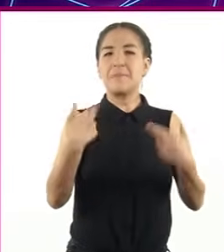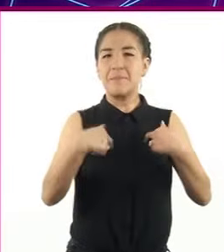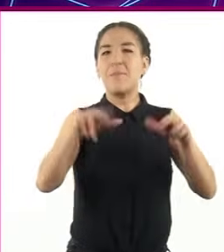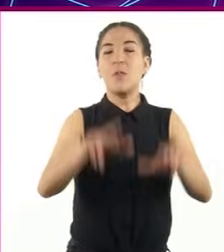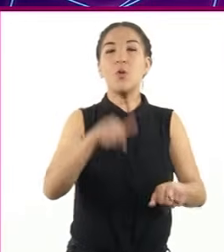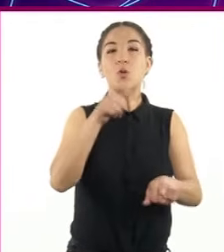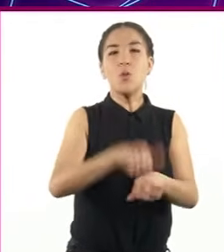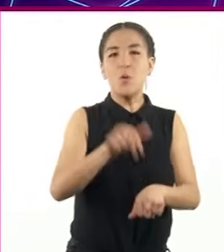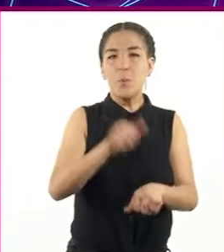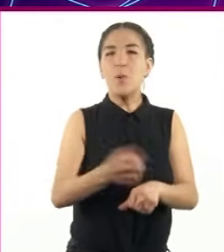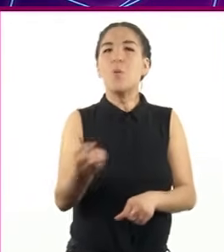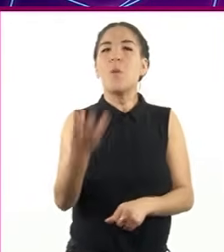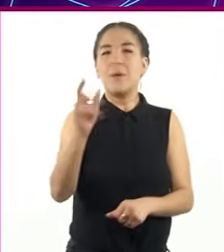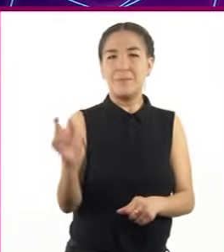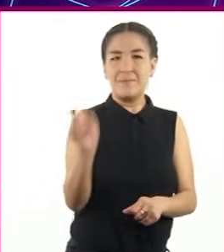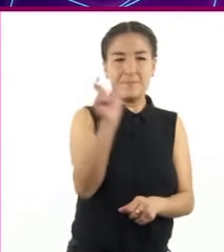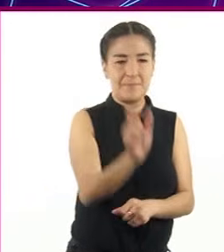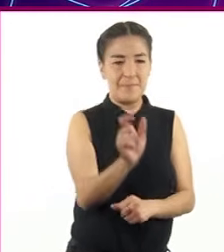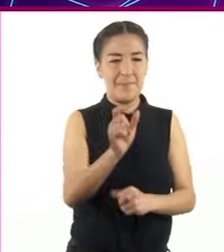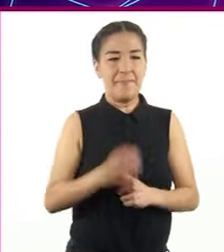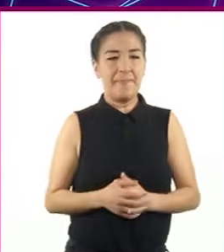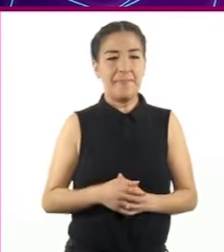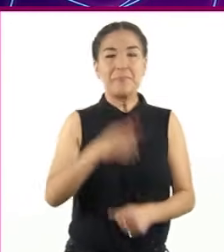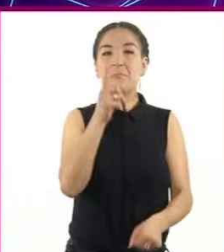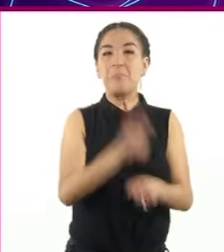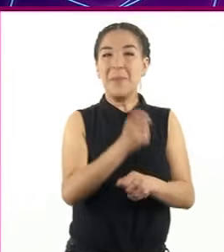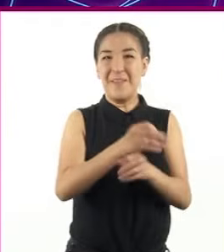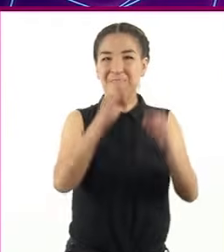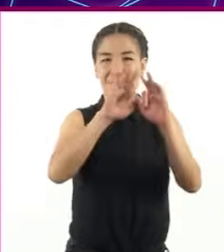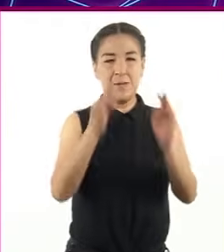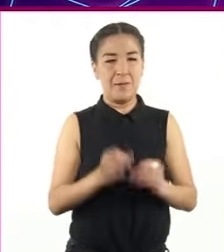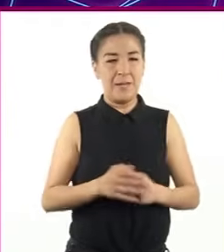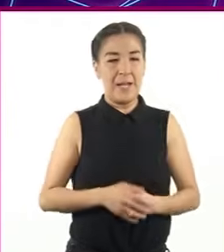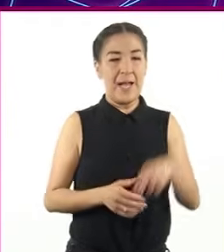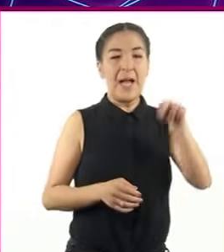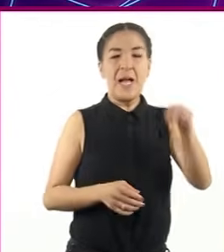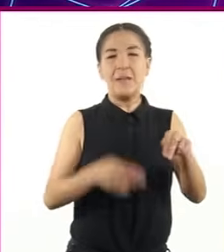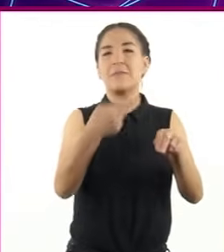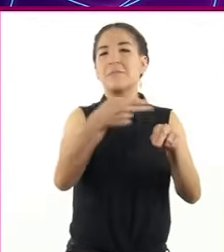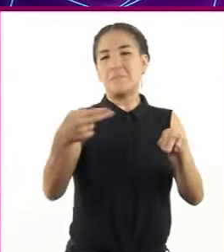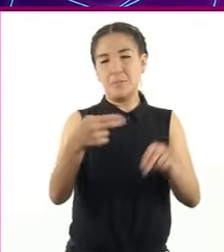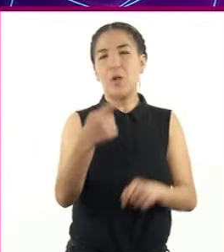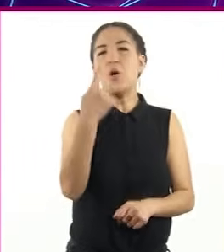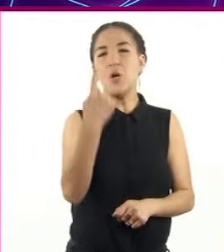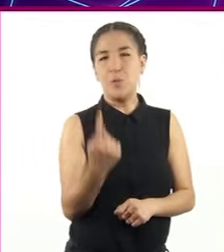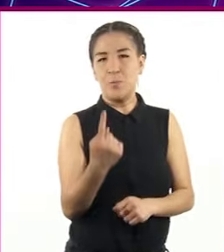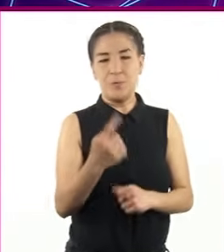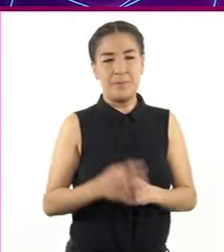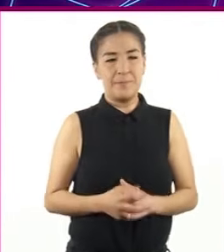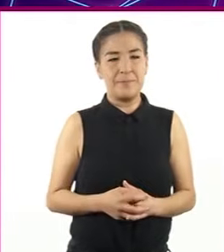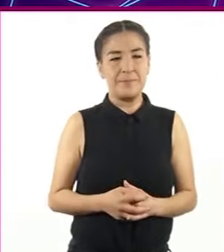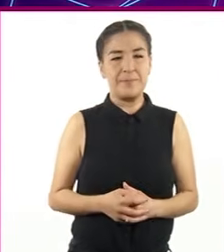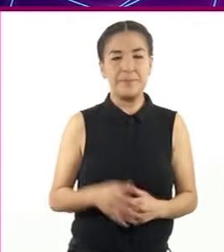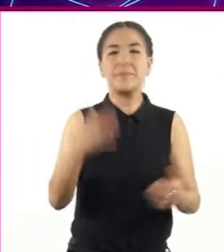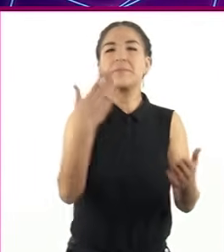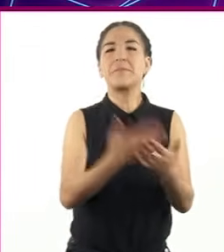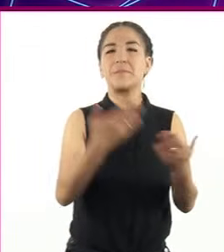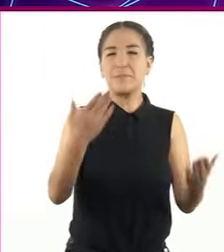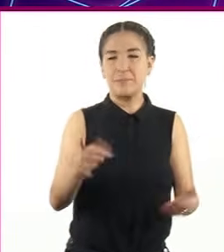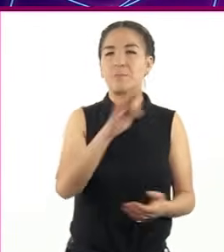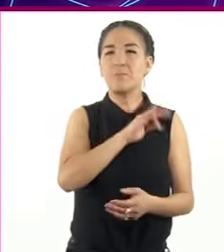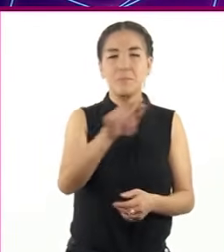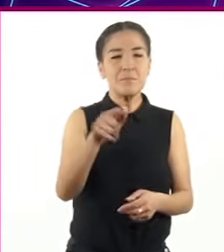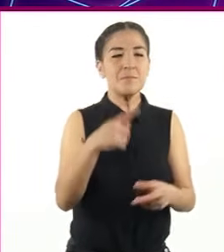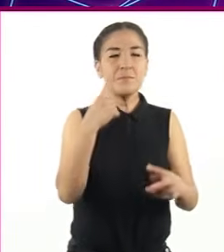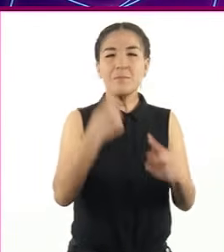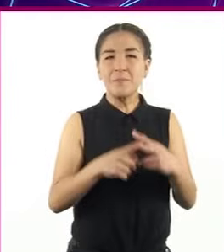posición. Si usamos como base la primera figura, entonces N es igual a 1. Ahora se puede